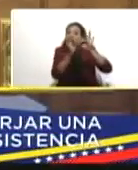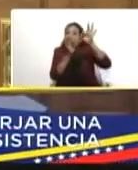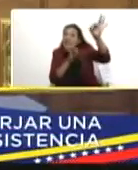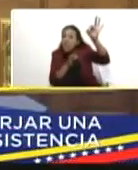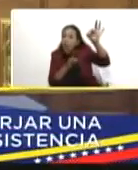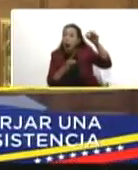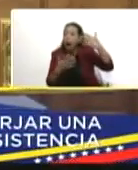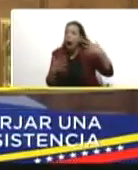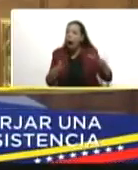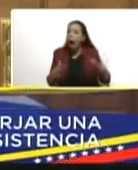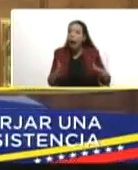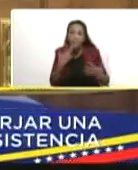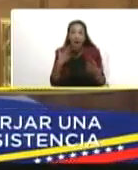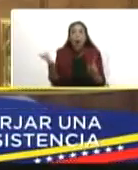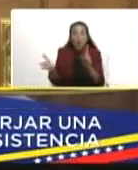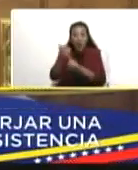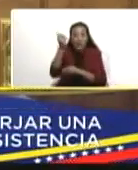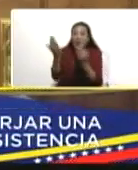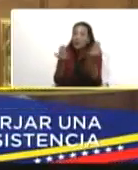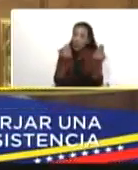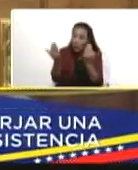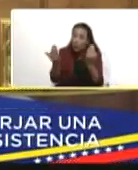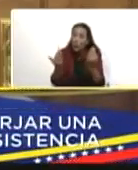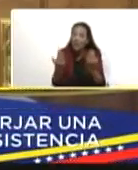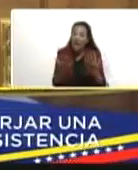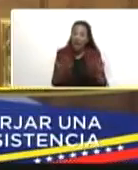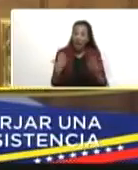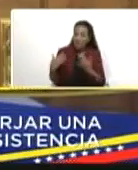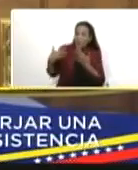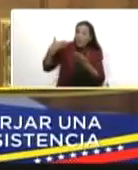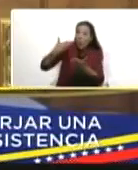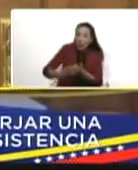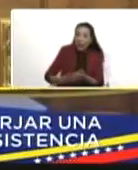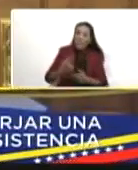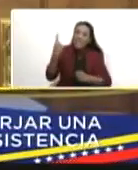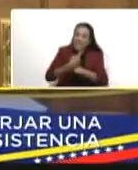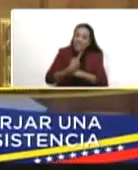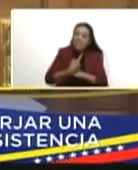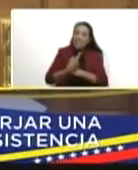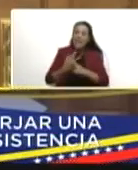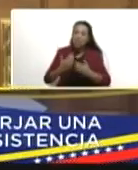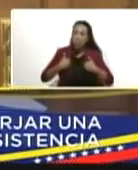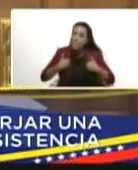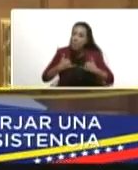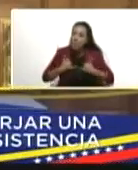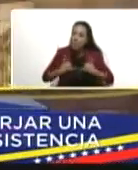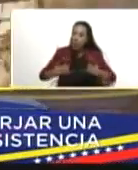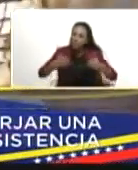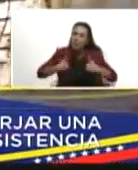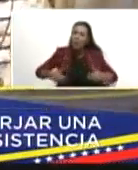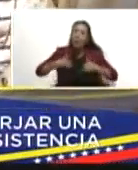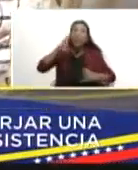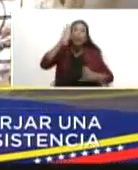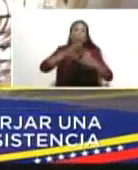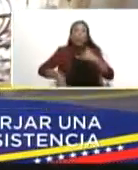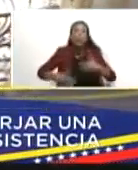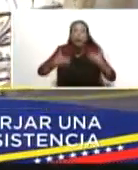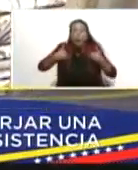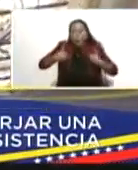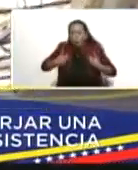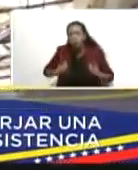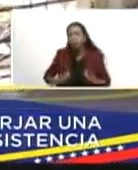comparación a lo que ya hemos transitado pero exige de nosotros las últimas